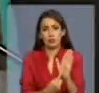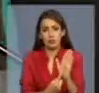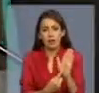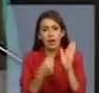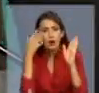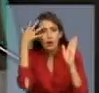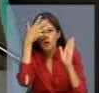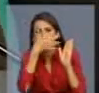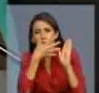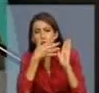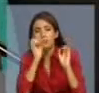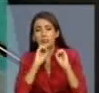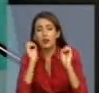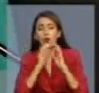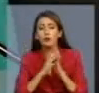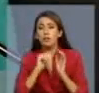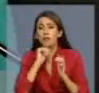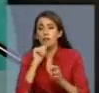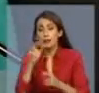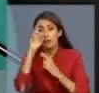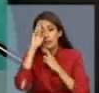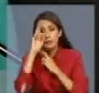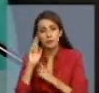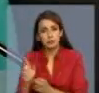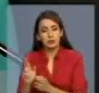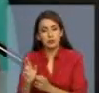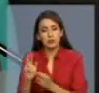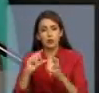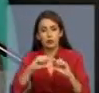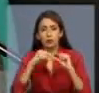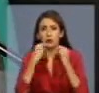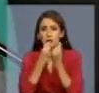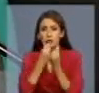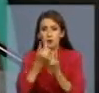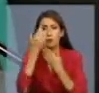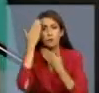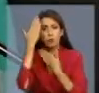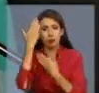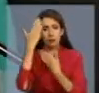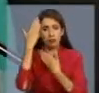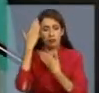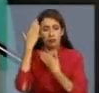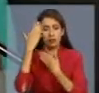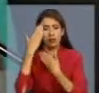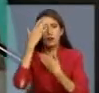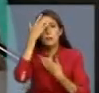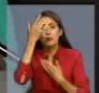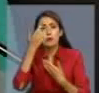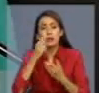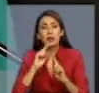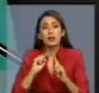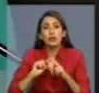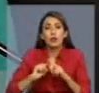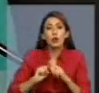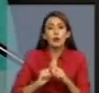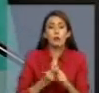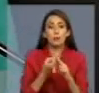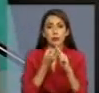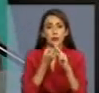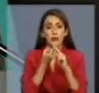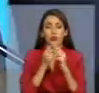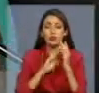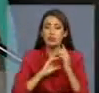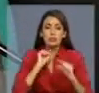una grosera arbitrariedad en una organización política que nació y sigue con